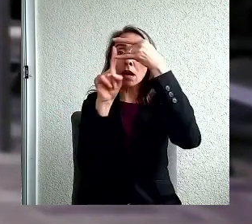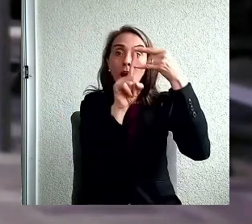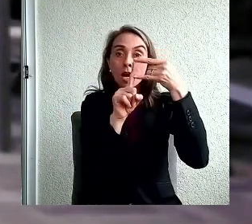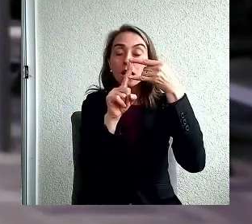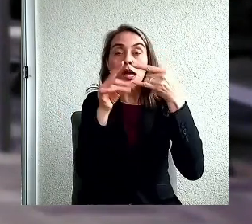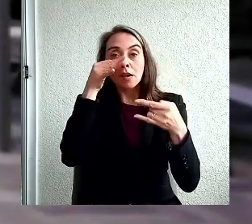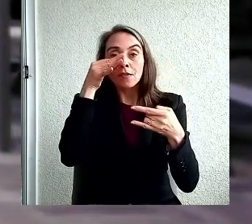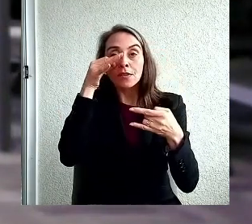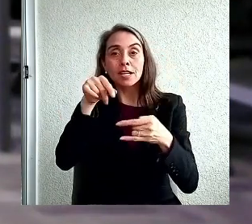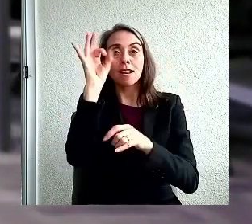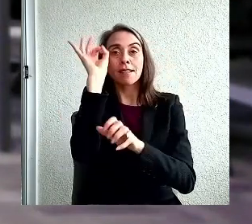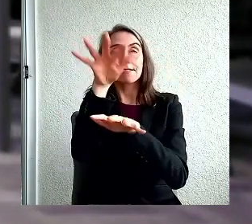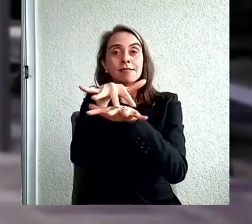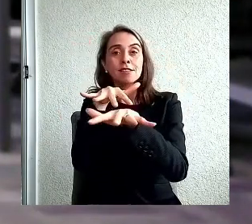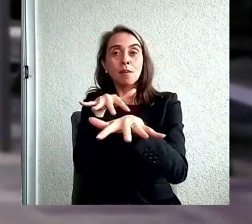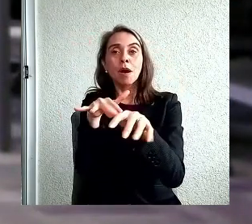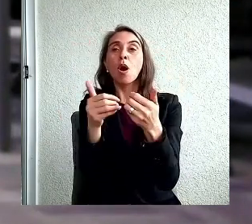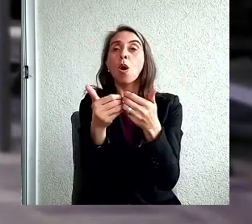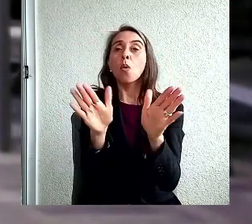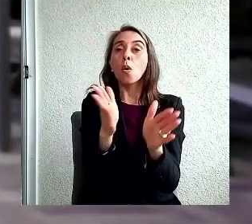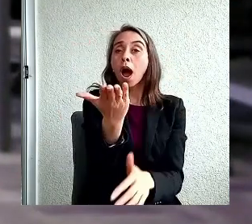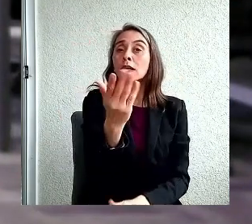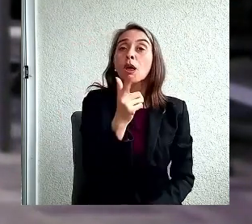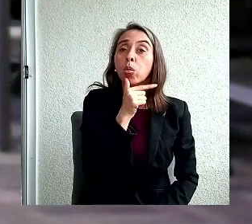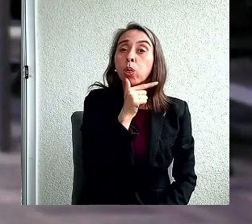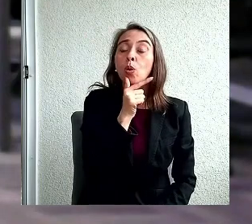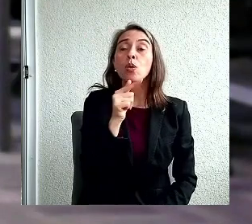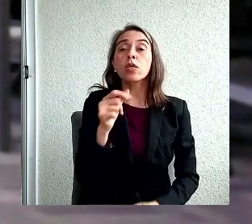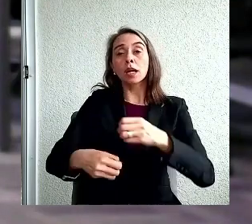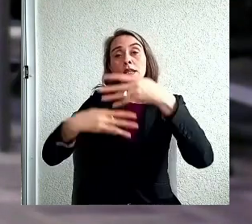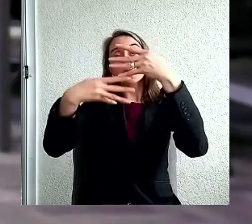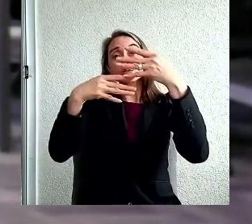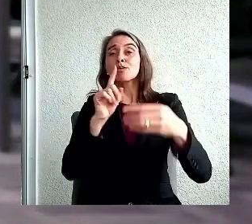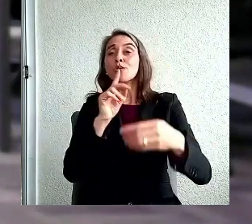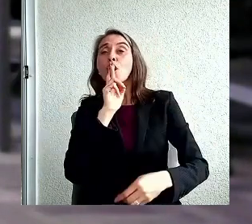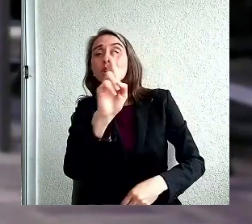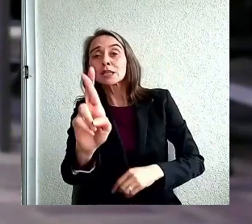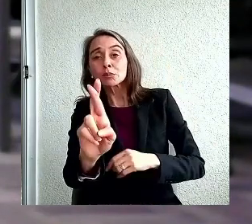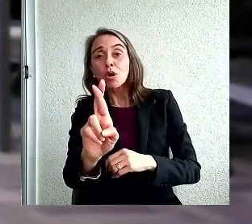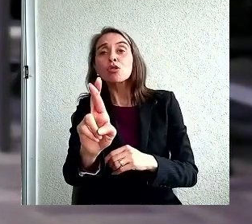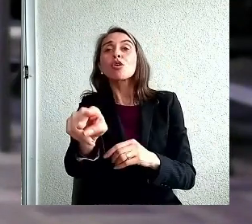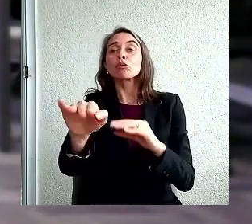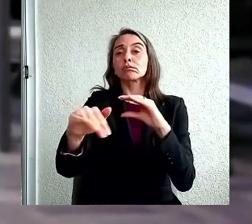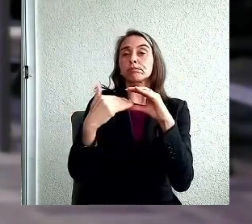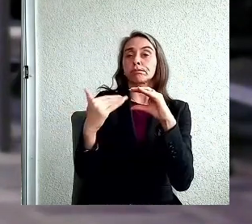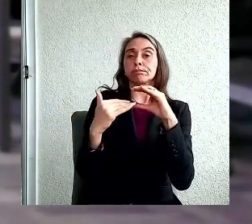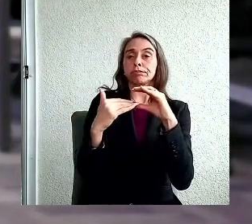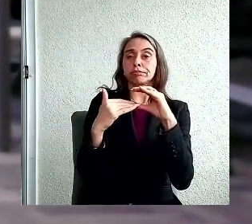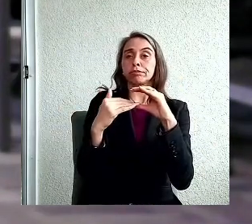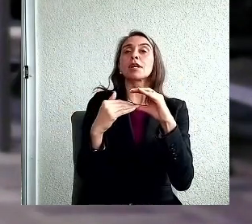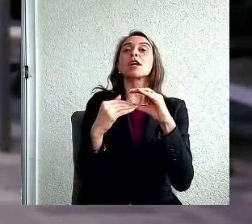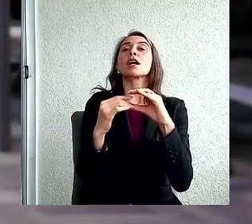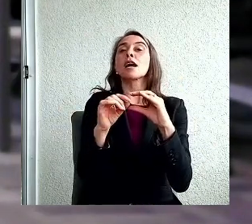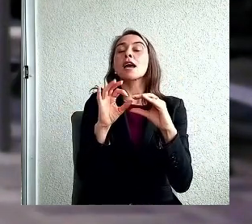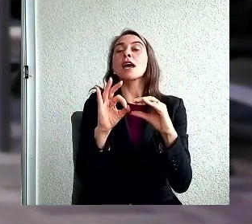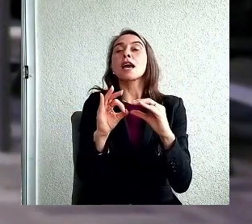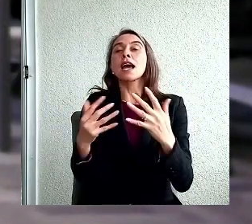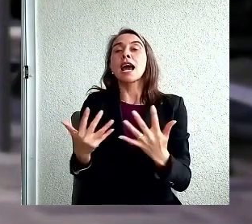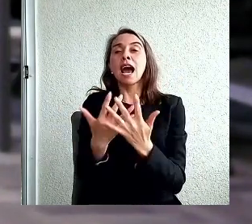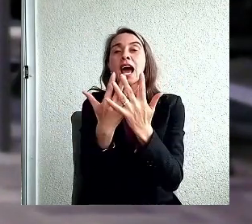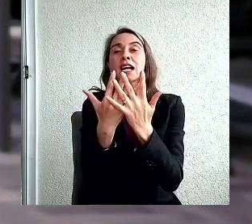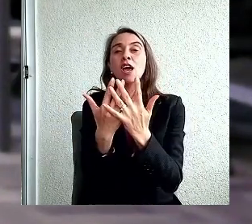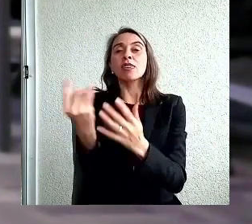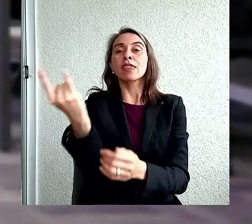sido contestada, que haya quedado en el tintero, pueden hacerla llegar a los canales oficiales de la red G9. Y quienes no hayan podido